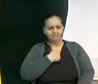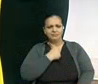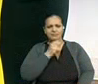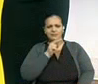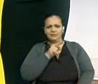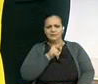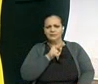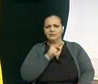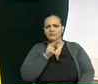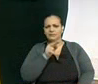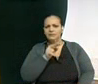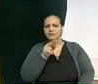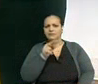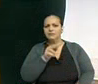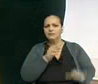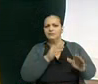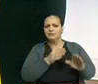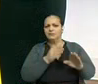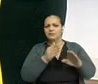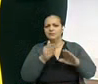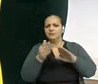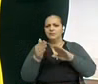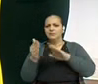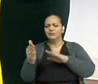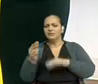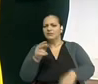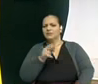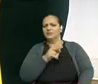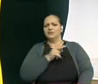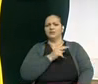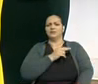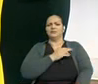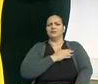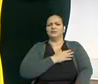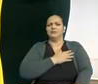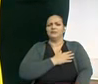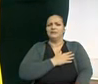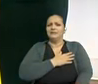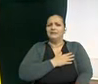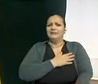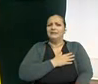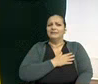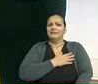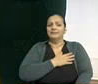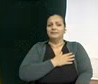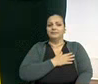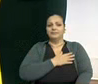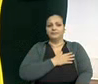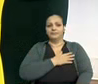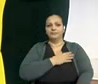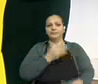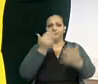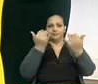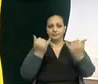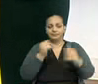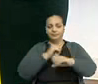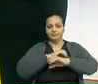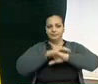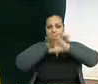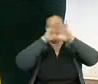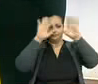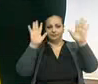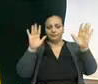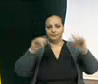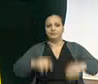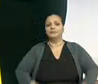dolor, llevamos esa experiencia que vivimos, que nos tocó vivir. Hoy en la mañana le contaba a los amigos cuando veníamos en